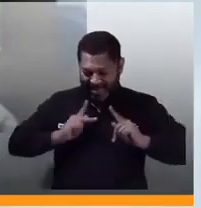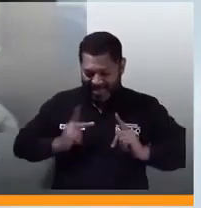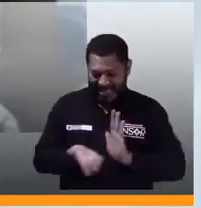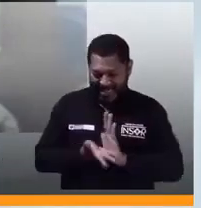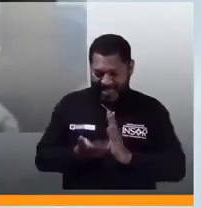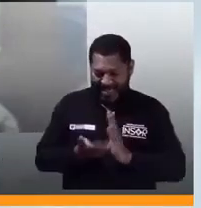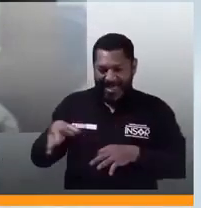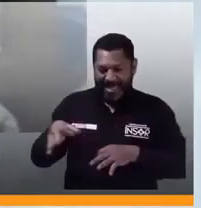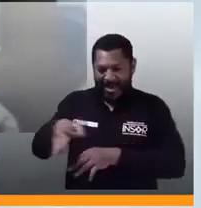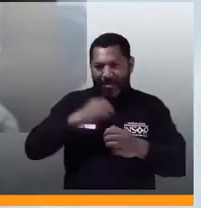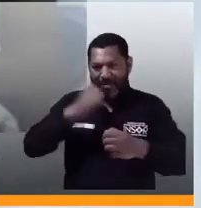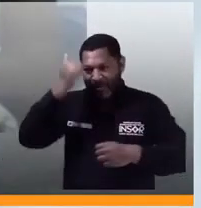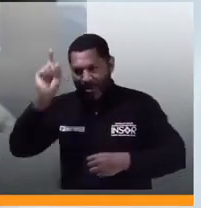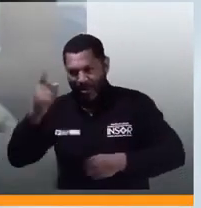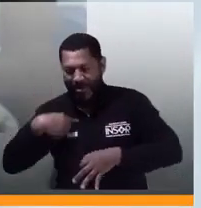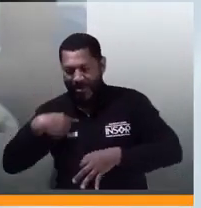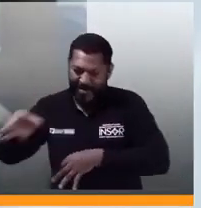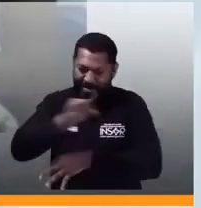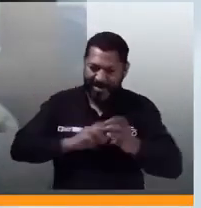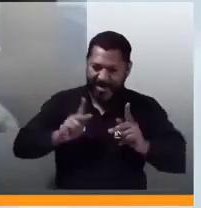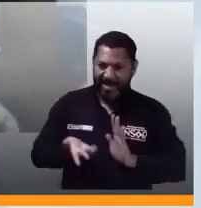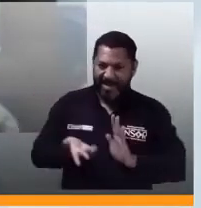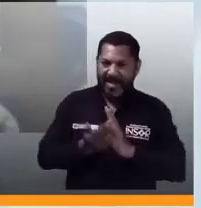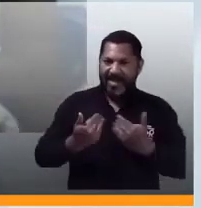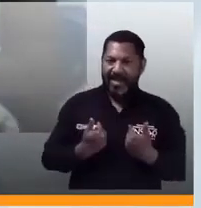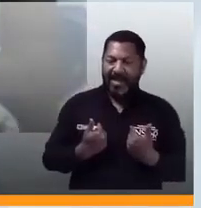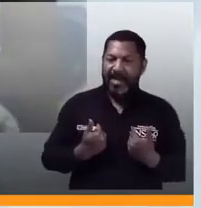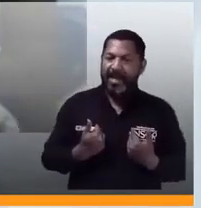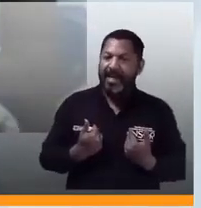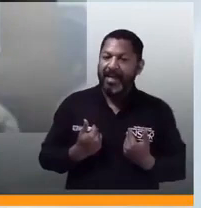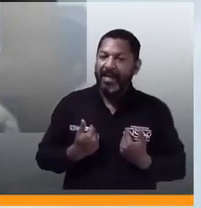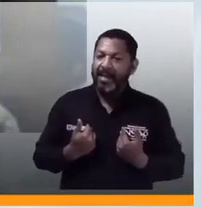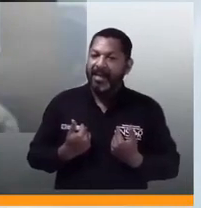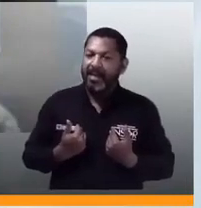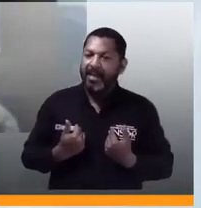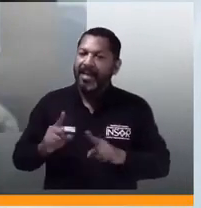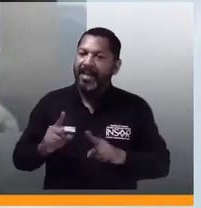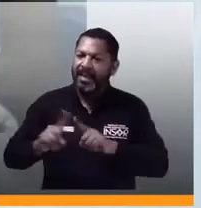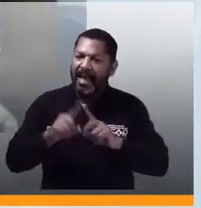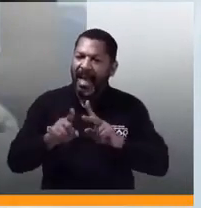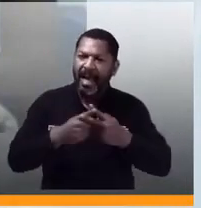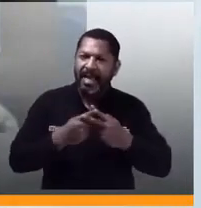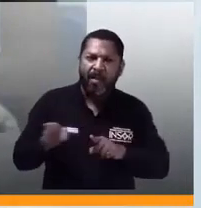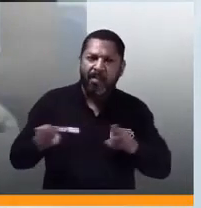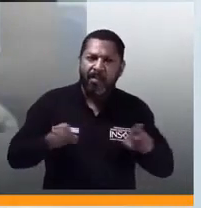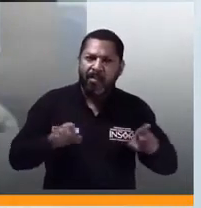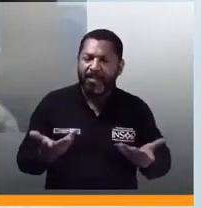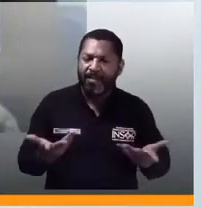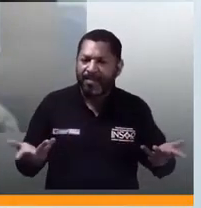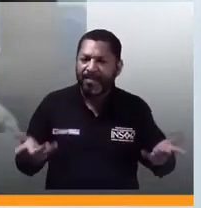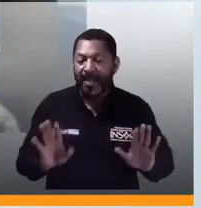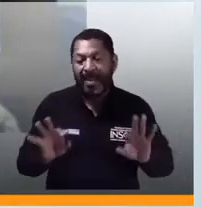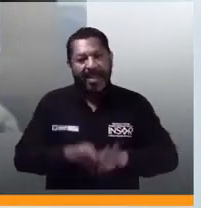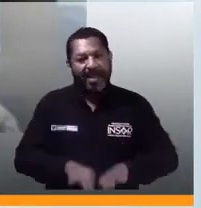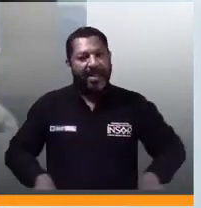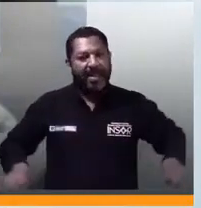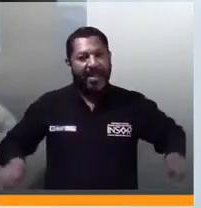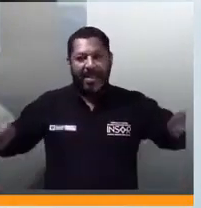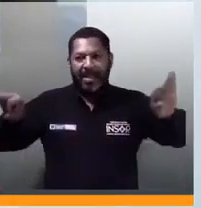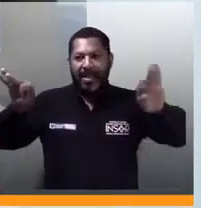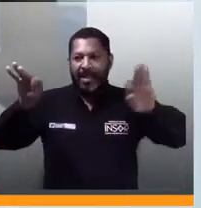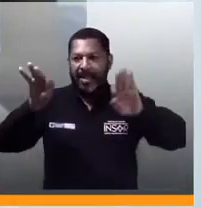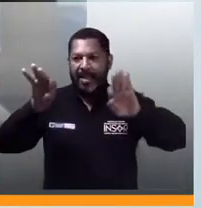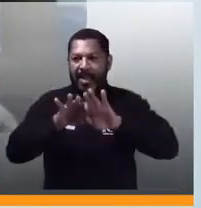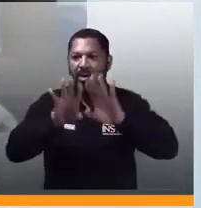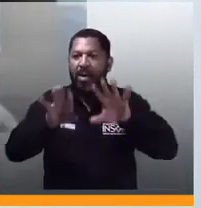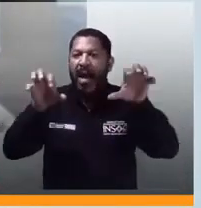otro rol que estuve posteriormente en varios talleres, fundamental la